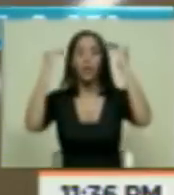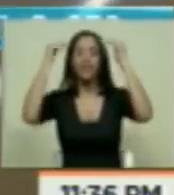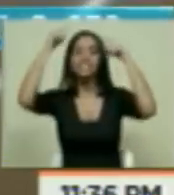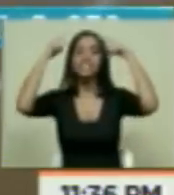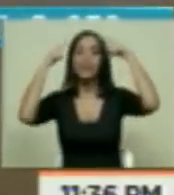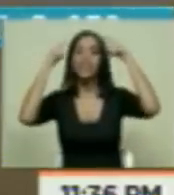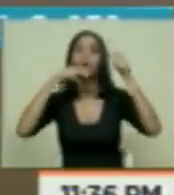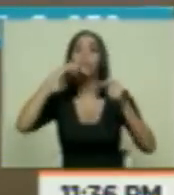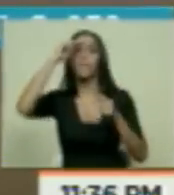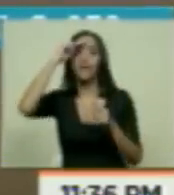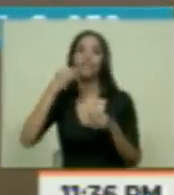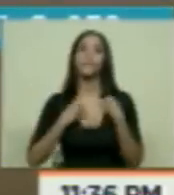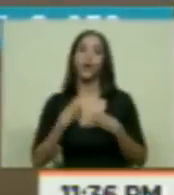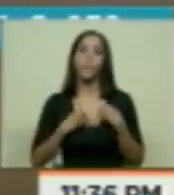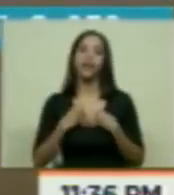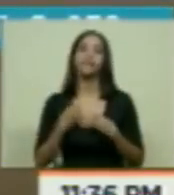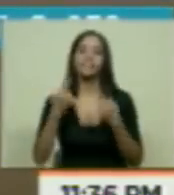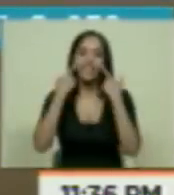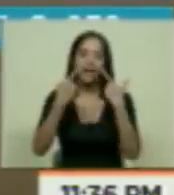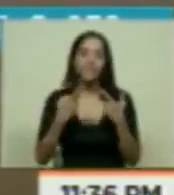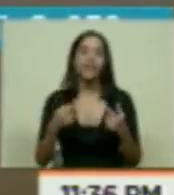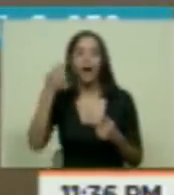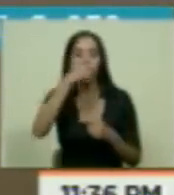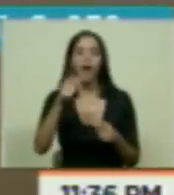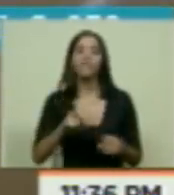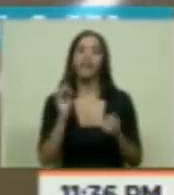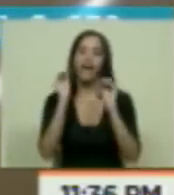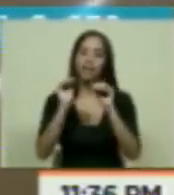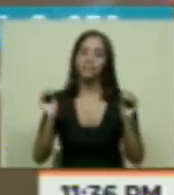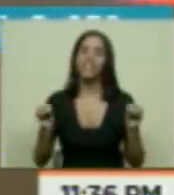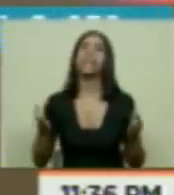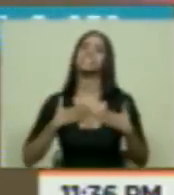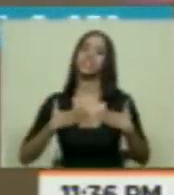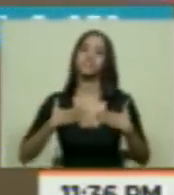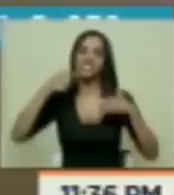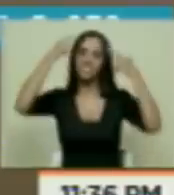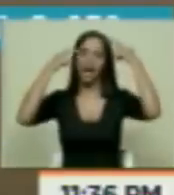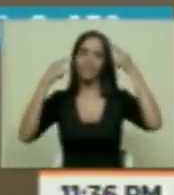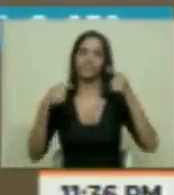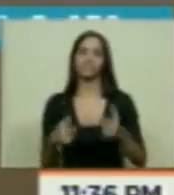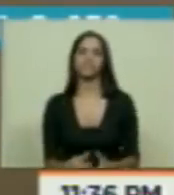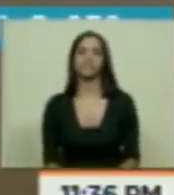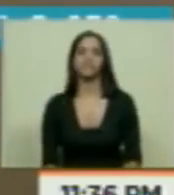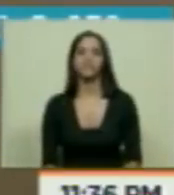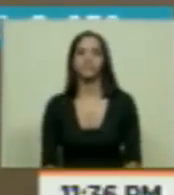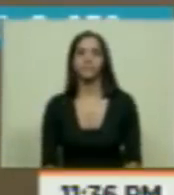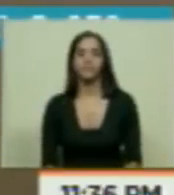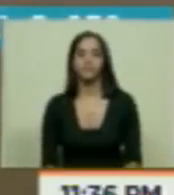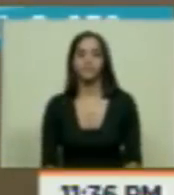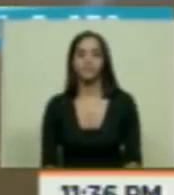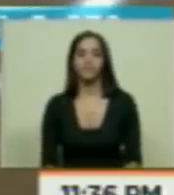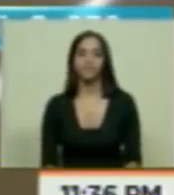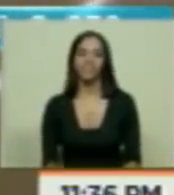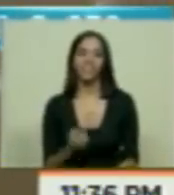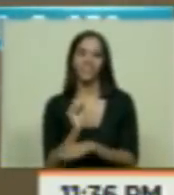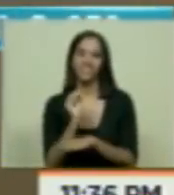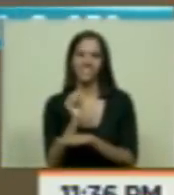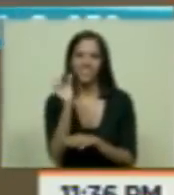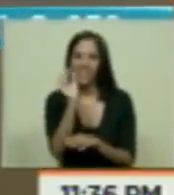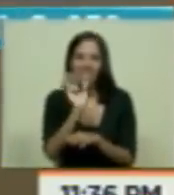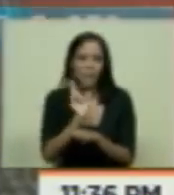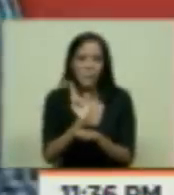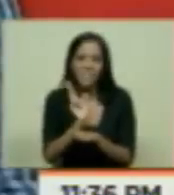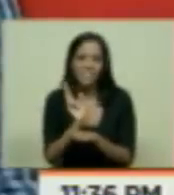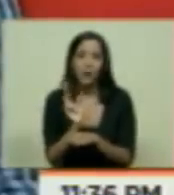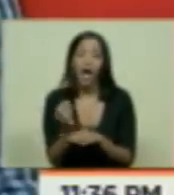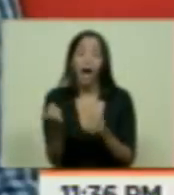padre preocupado, salió a ver a su pueblo, a acudir a su llamado. Ese es mi Chávez. Mira, creo que te consulta aquí rapidito. Por